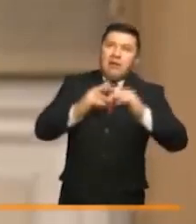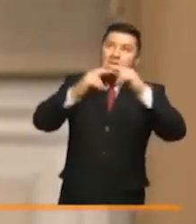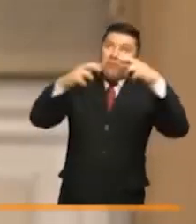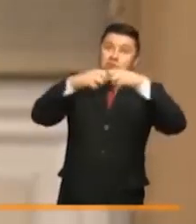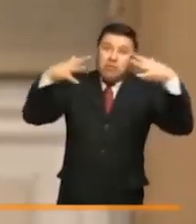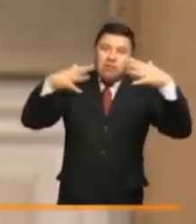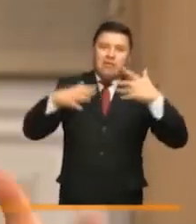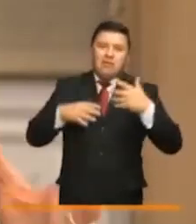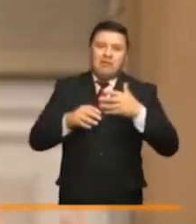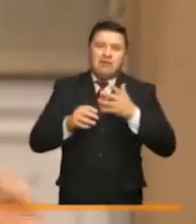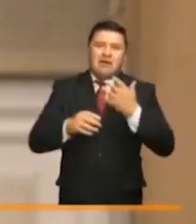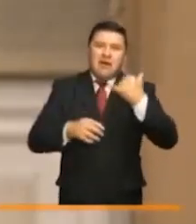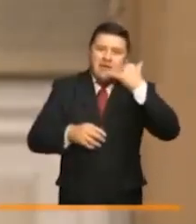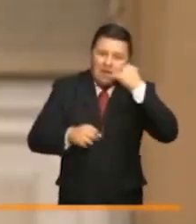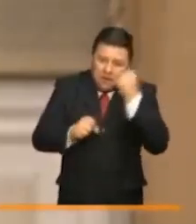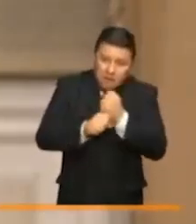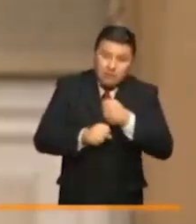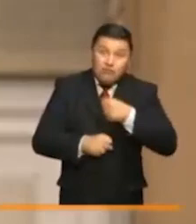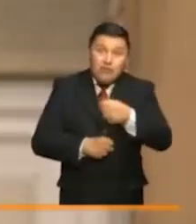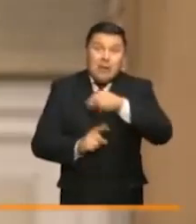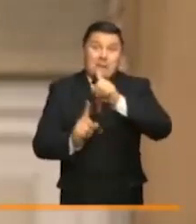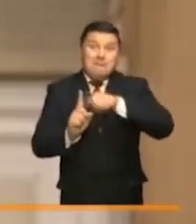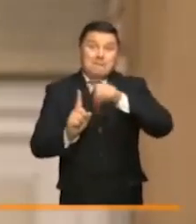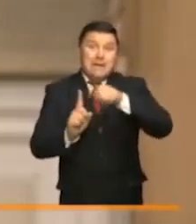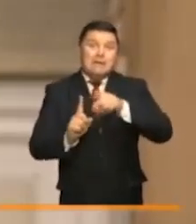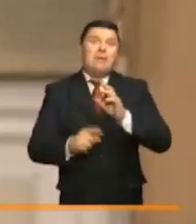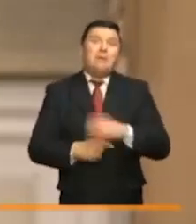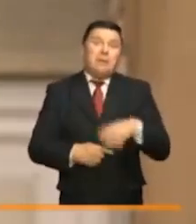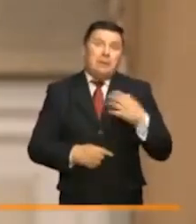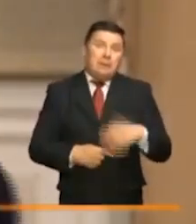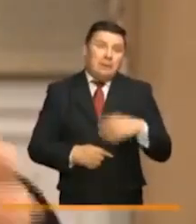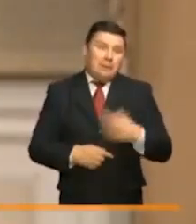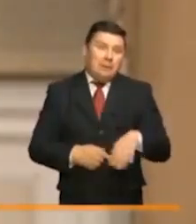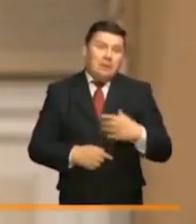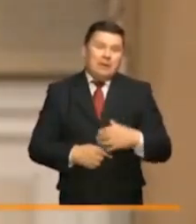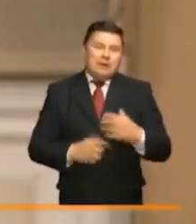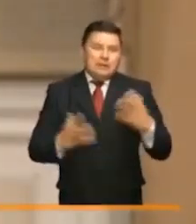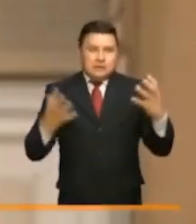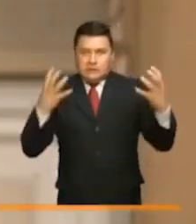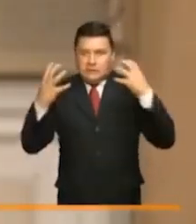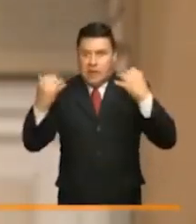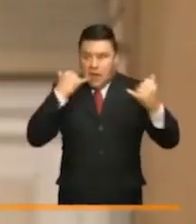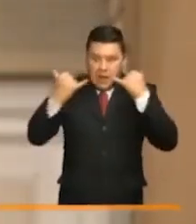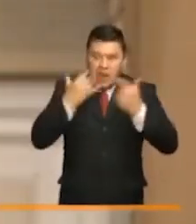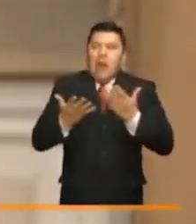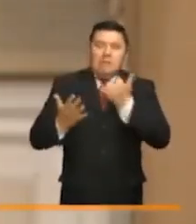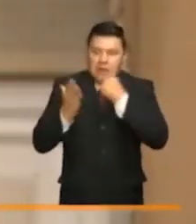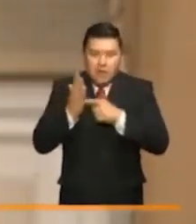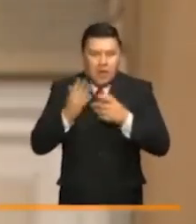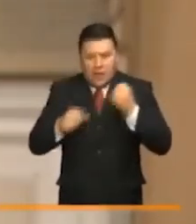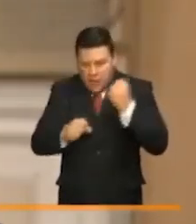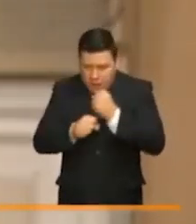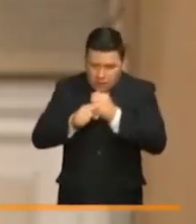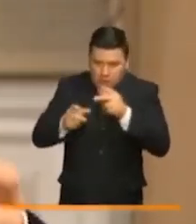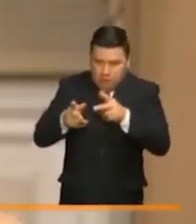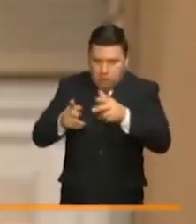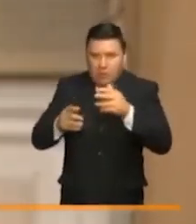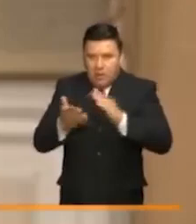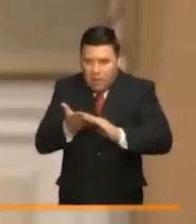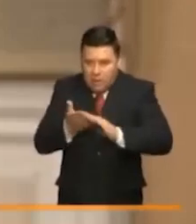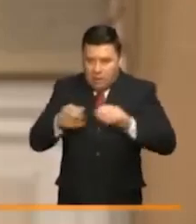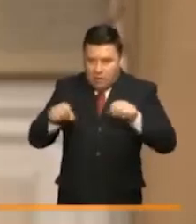estas redes, porque estos próximos meses van a tener, como dije, una gran presión sobre ellas, y estos técnicos, estas